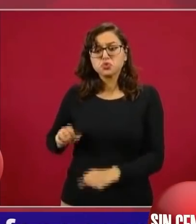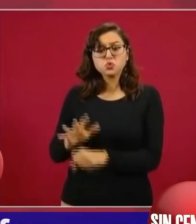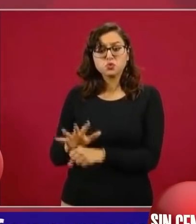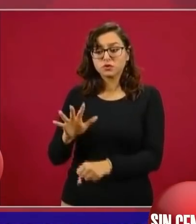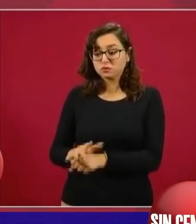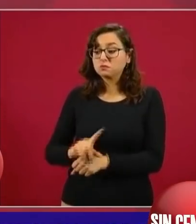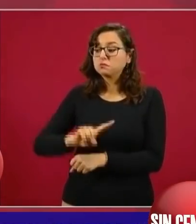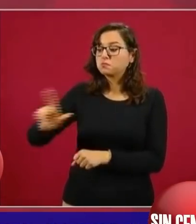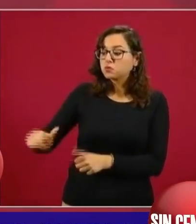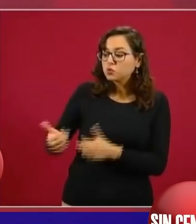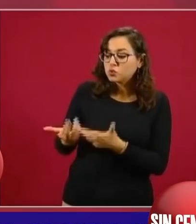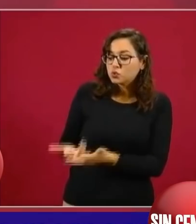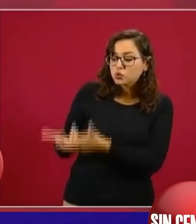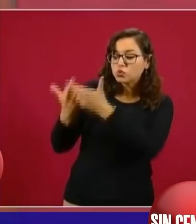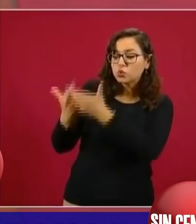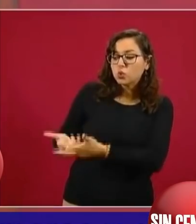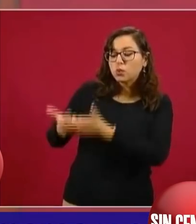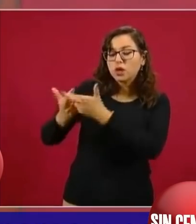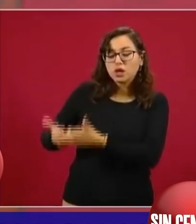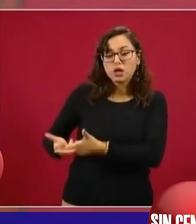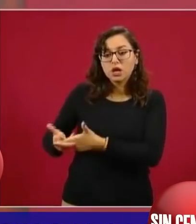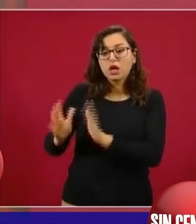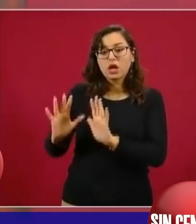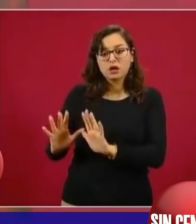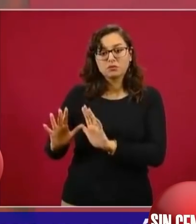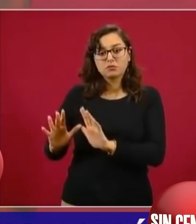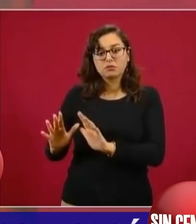dejar reservas,